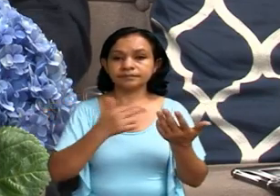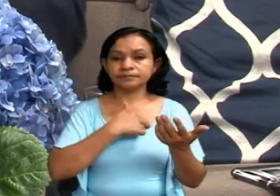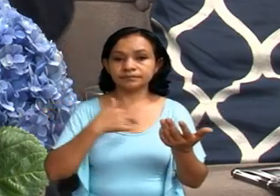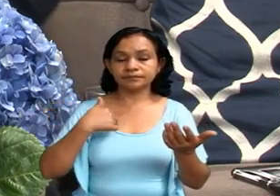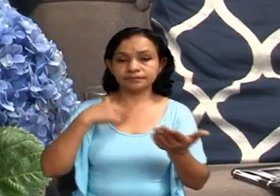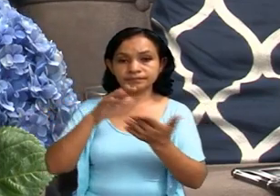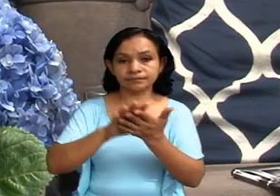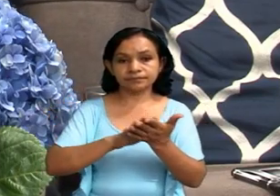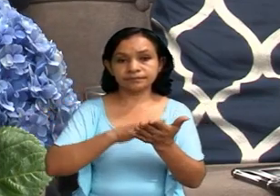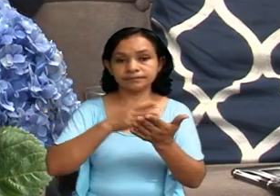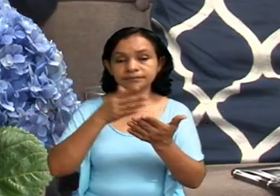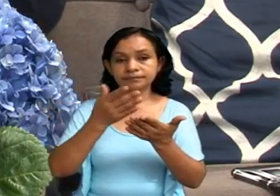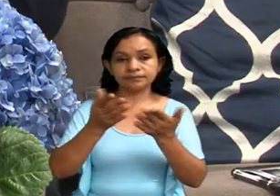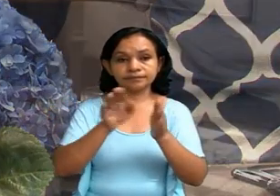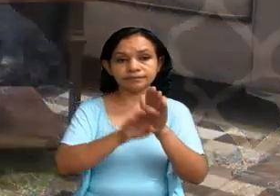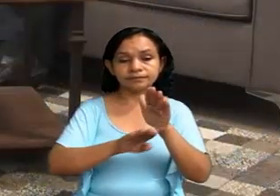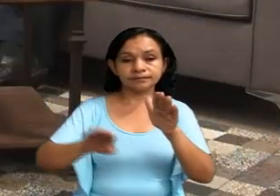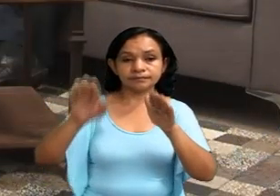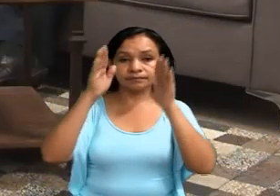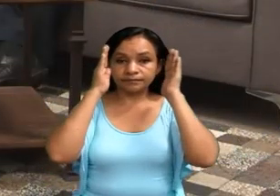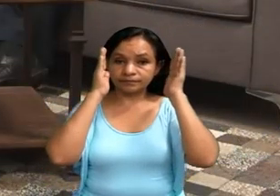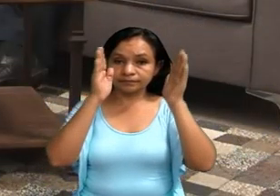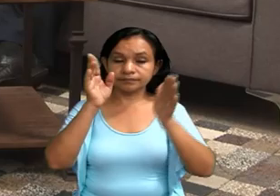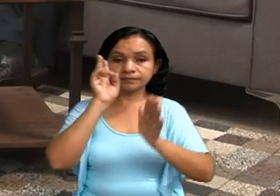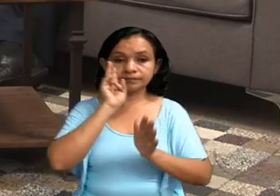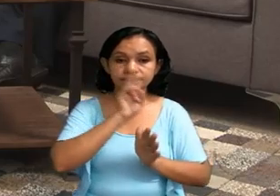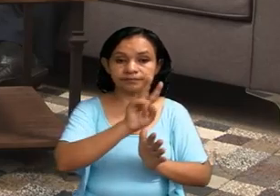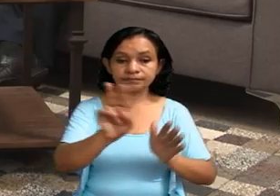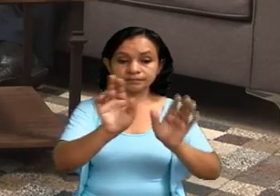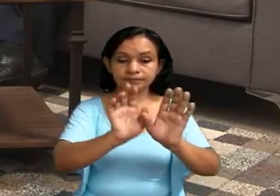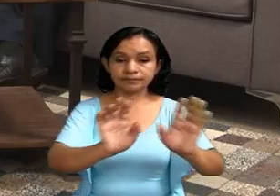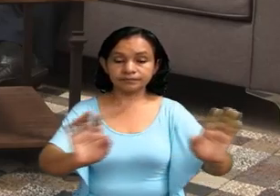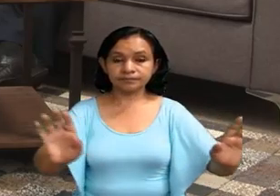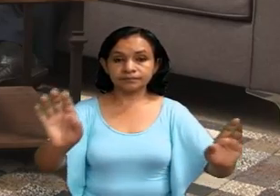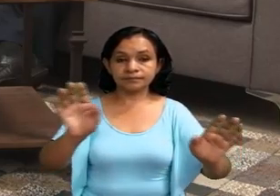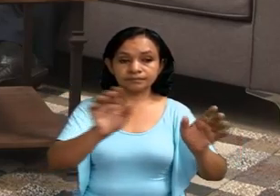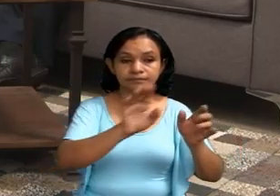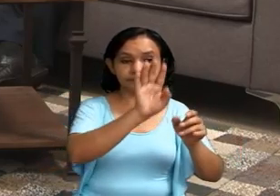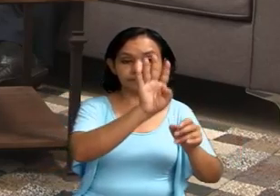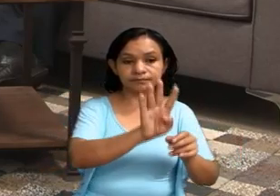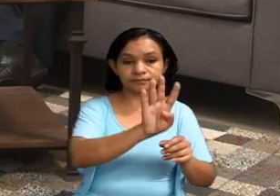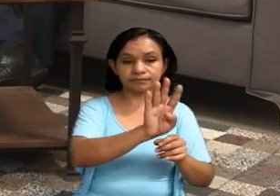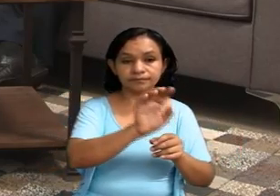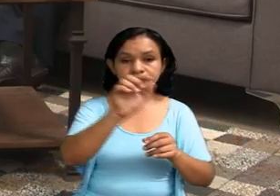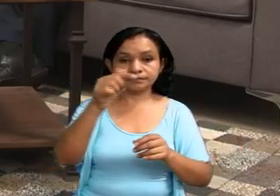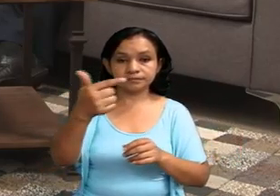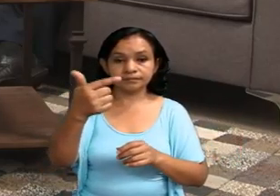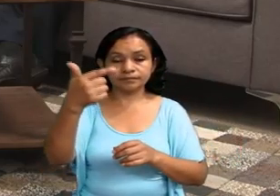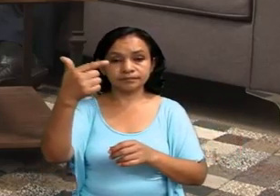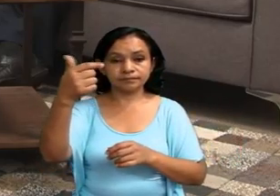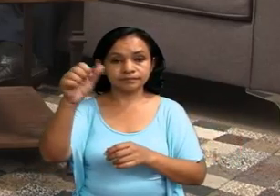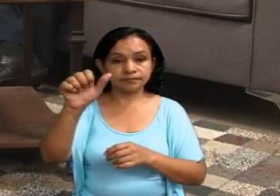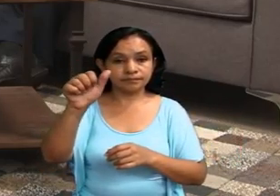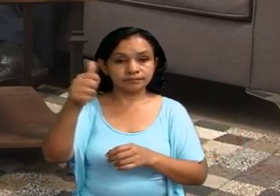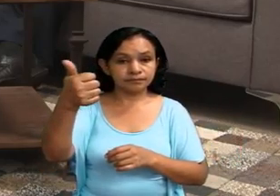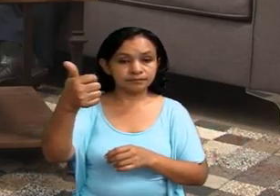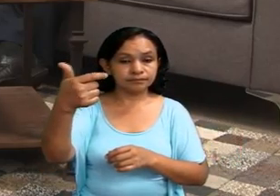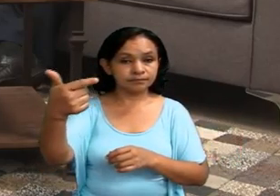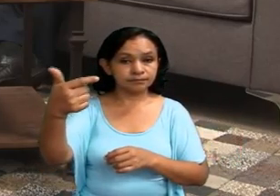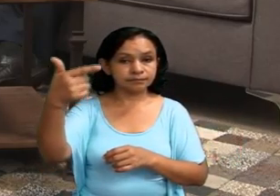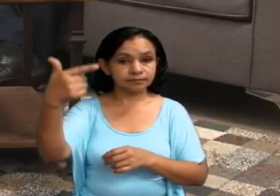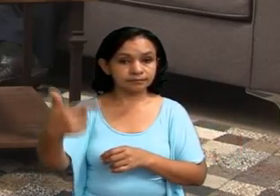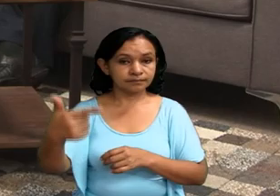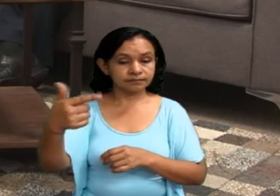programa más en función de ir captando los niños de cuarto a sexto grado en una primera etapa, y en una segunda